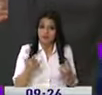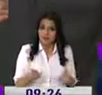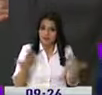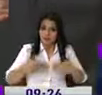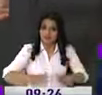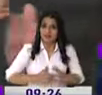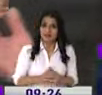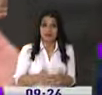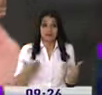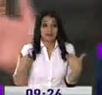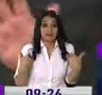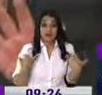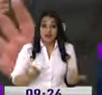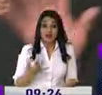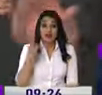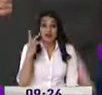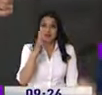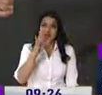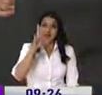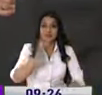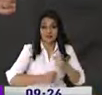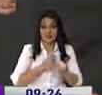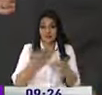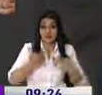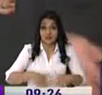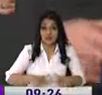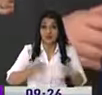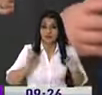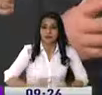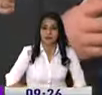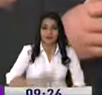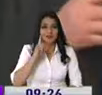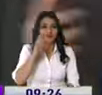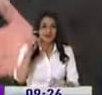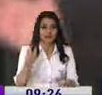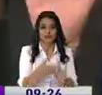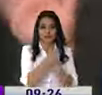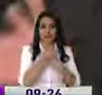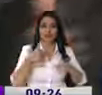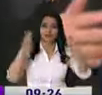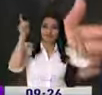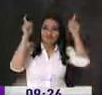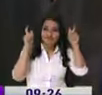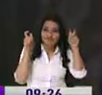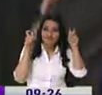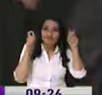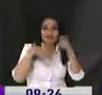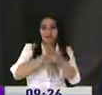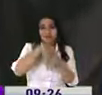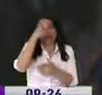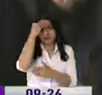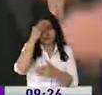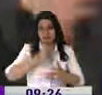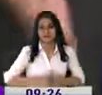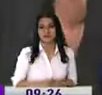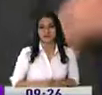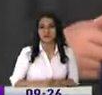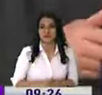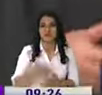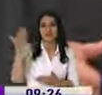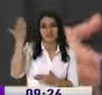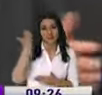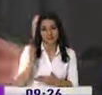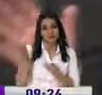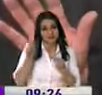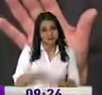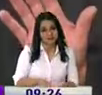muy feliz que a mis 73 años... me graduó de este emprendimiento que Dios me ha